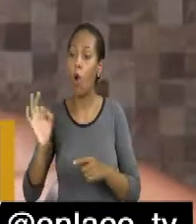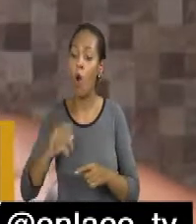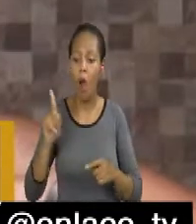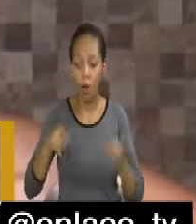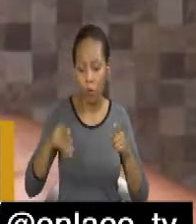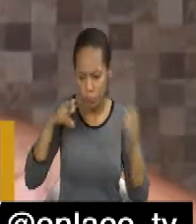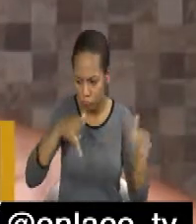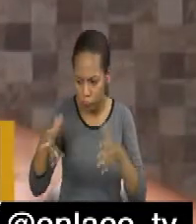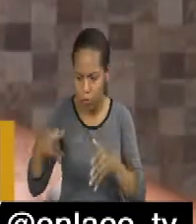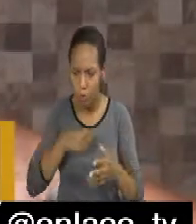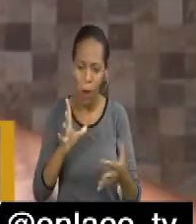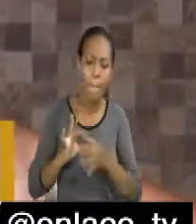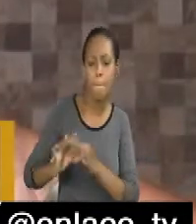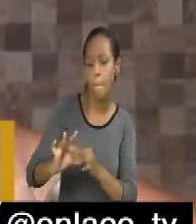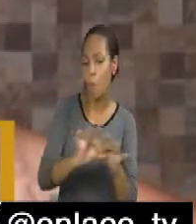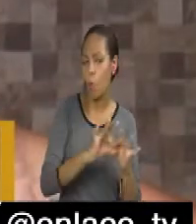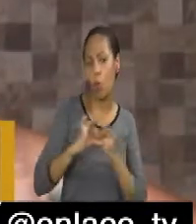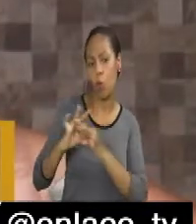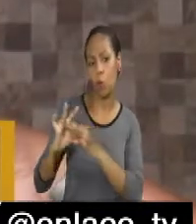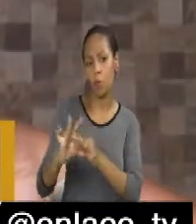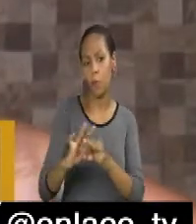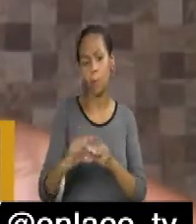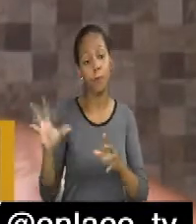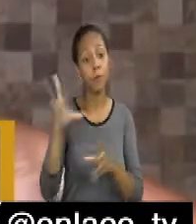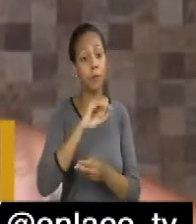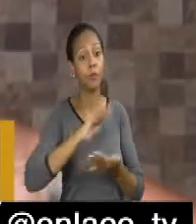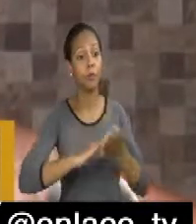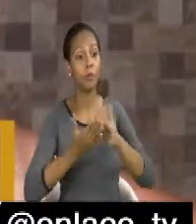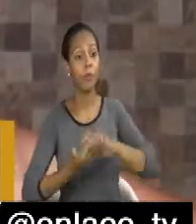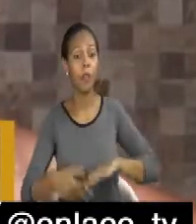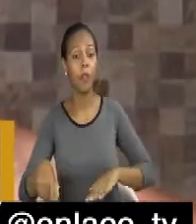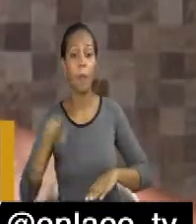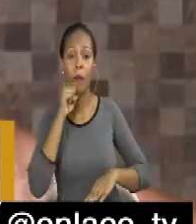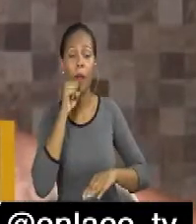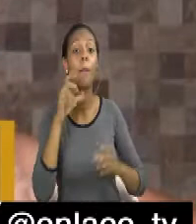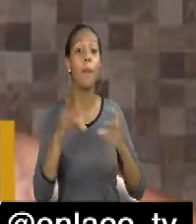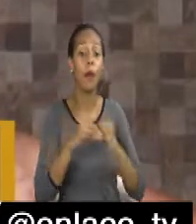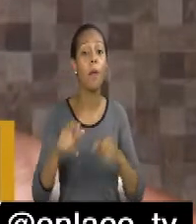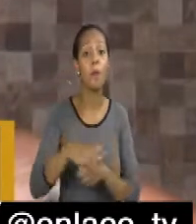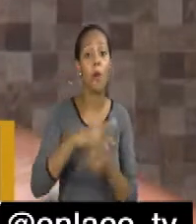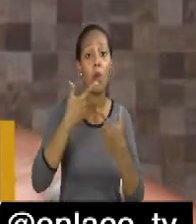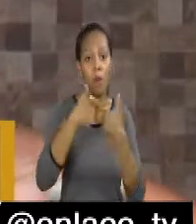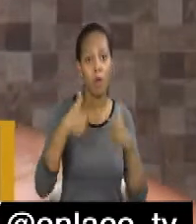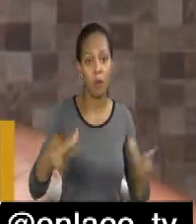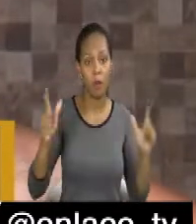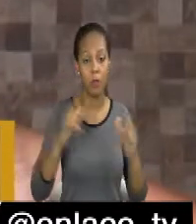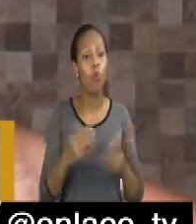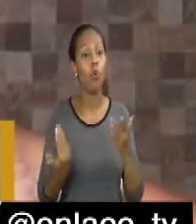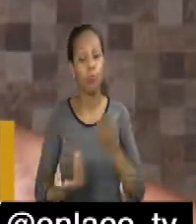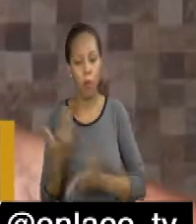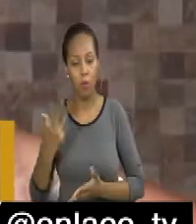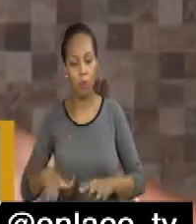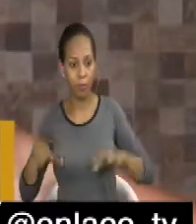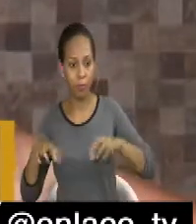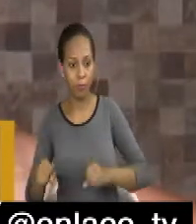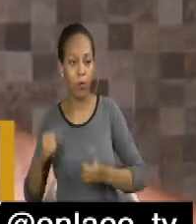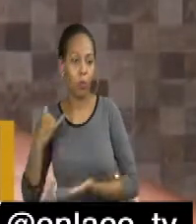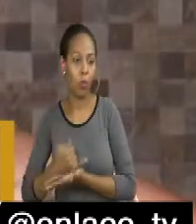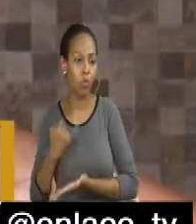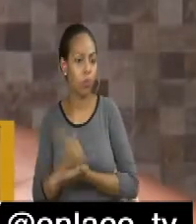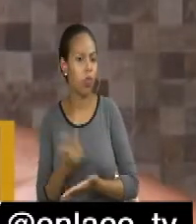también le hacemos la invitación a la comunidad de Barranca y a la comunidad de Barrio Libertad a la posesión de la nueva Junta. ¿Dónde va a ser? En